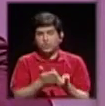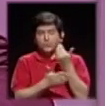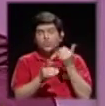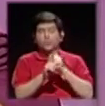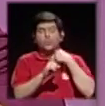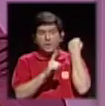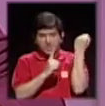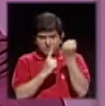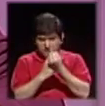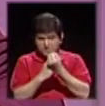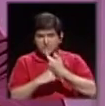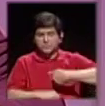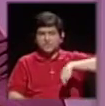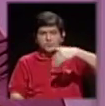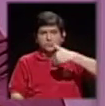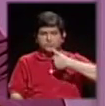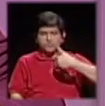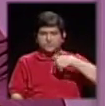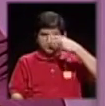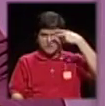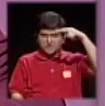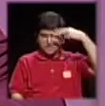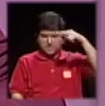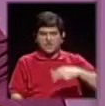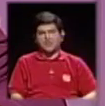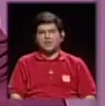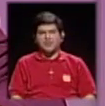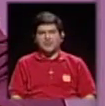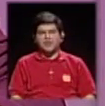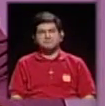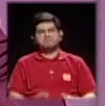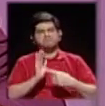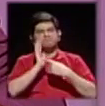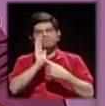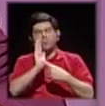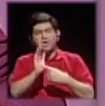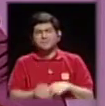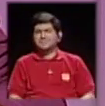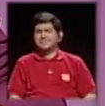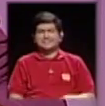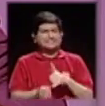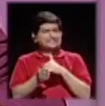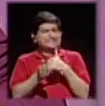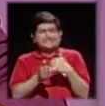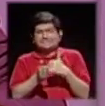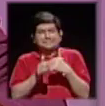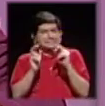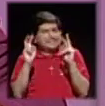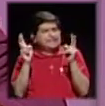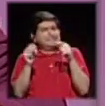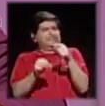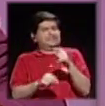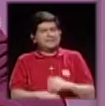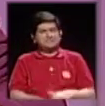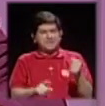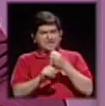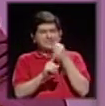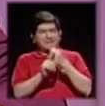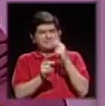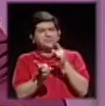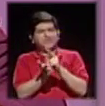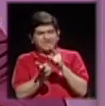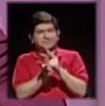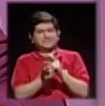que hemos estado viviendo en México, pues se presentan una gran vulnerabilidad en este tema, precisamente de la violencia